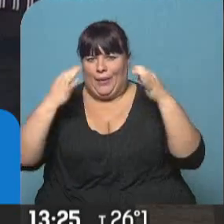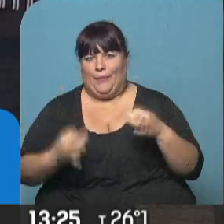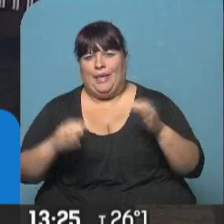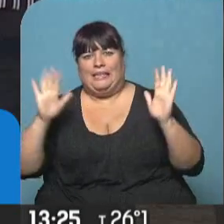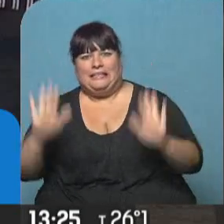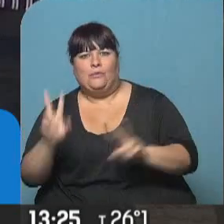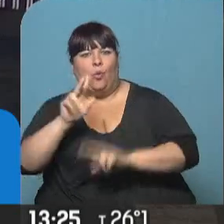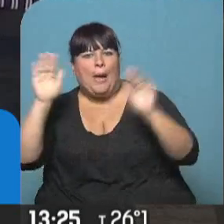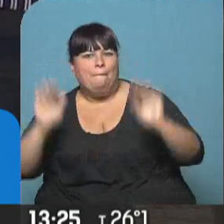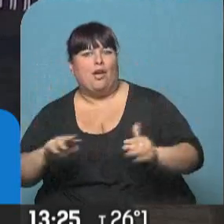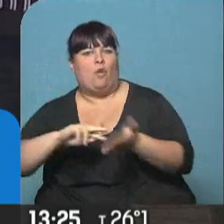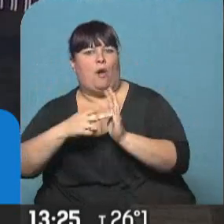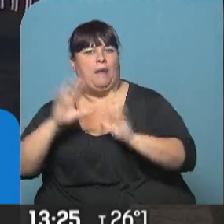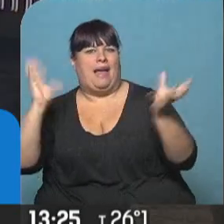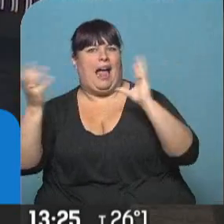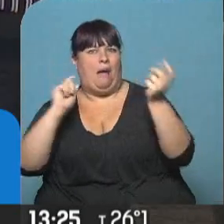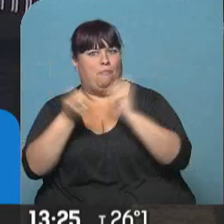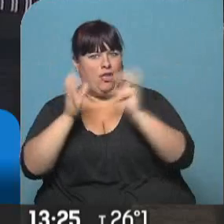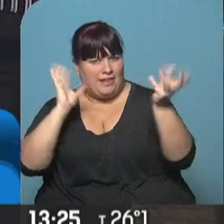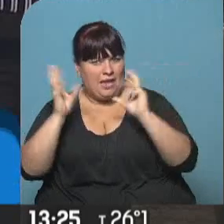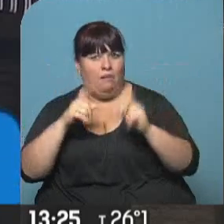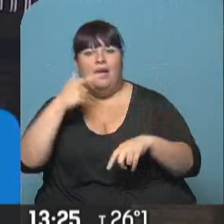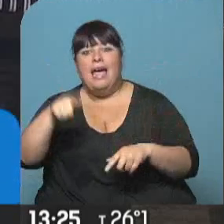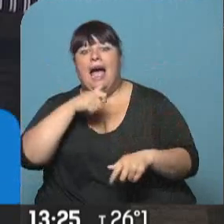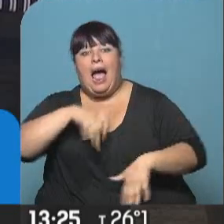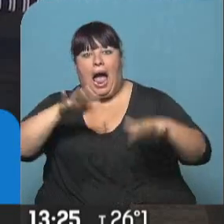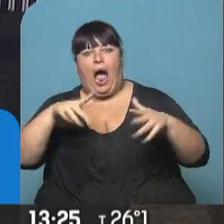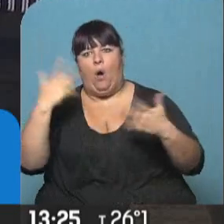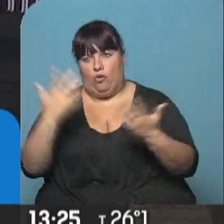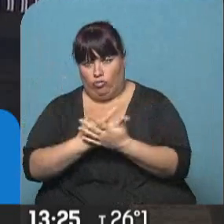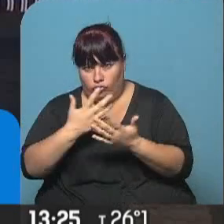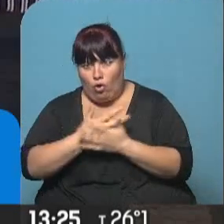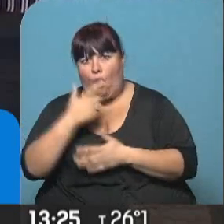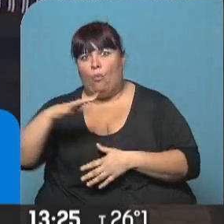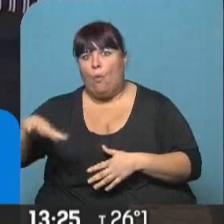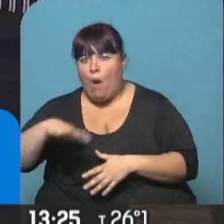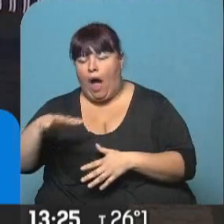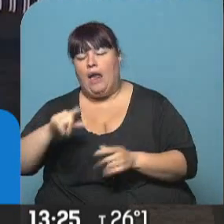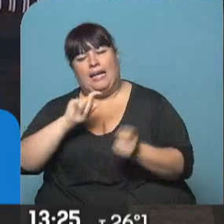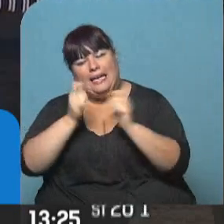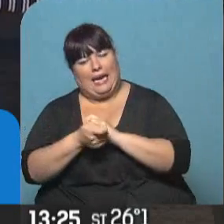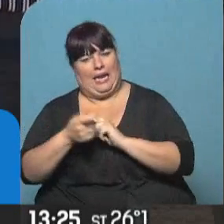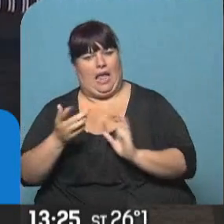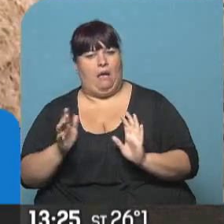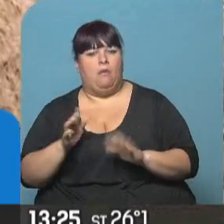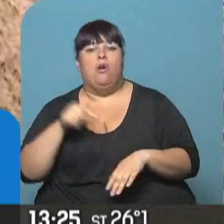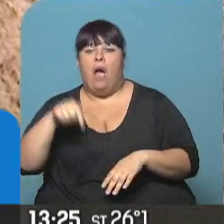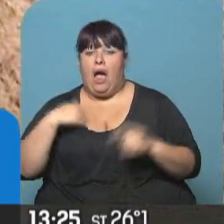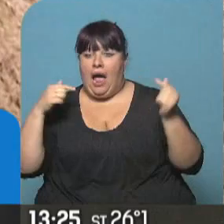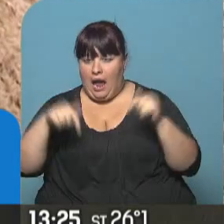mitigar los problemas del cambio climático transformaron el agua en una pesadilla en muchas comunidades pero está